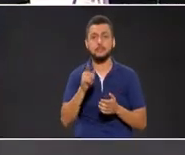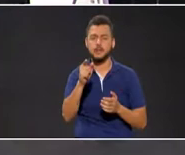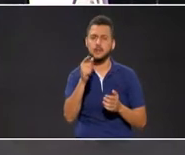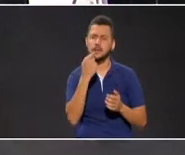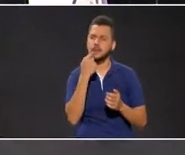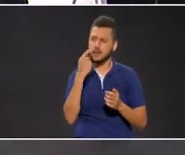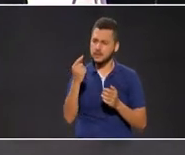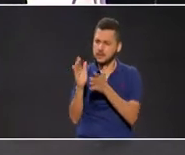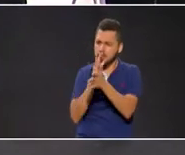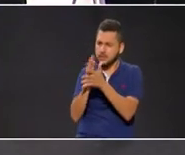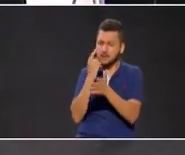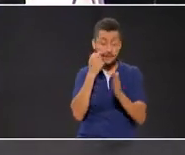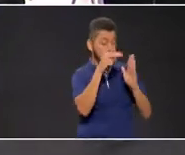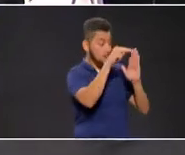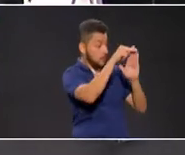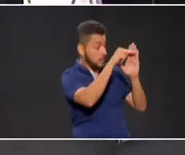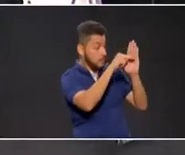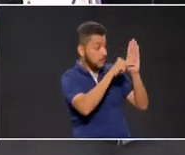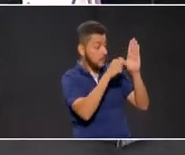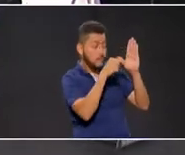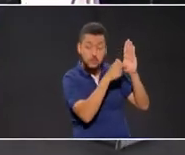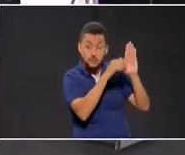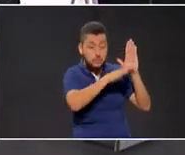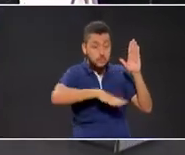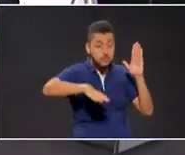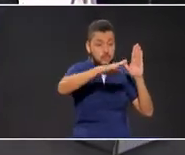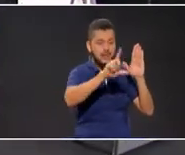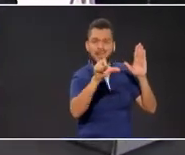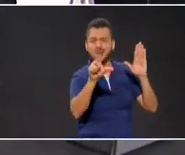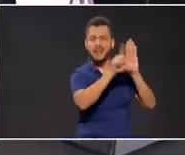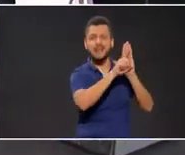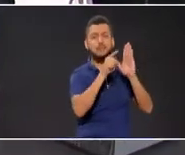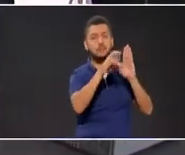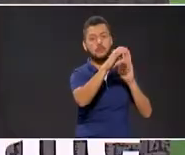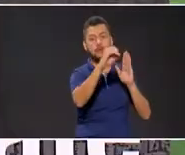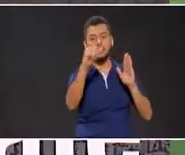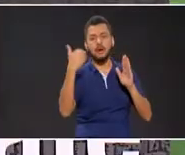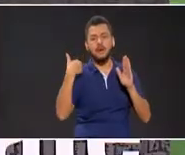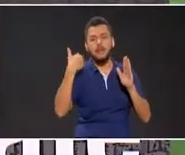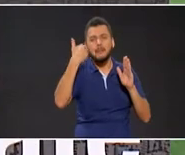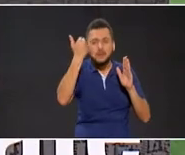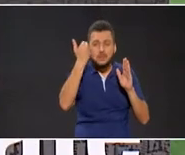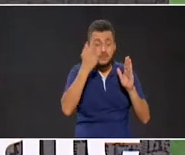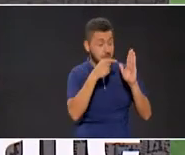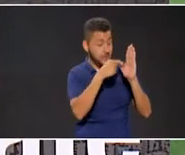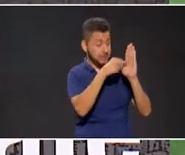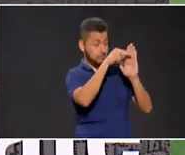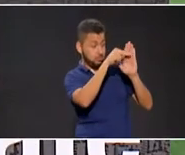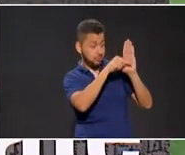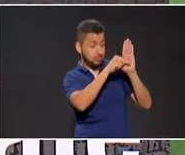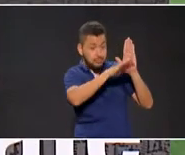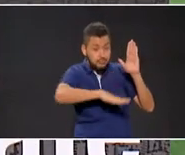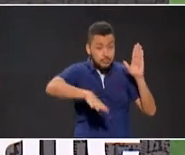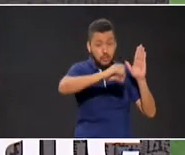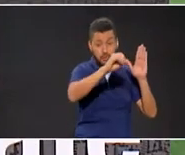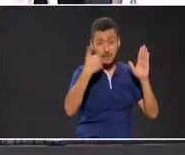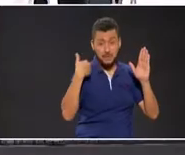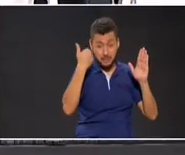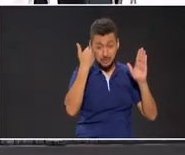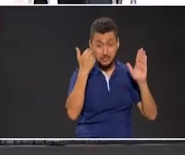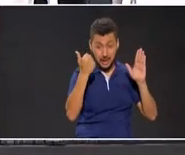de citar la política la ley de envejecimiento que no se ha aplicado en medellín y que habría que aplicar se ha